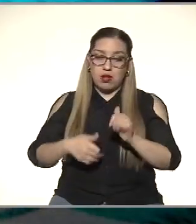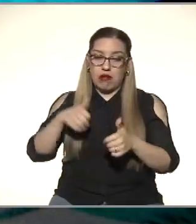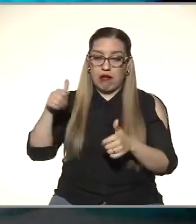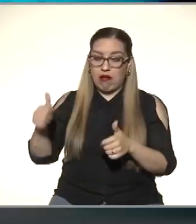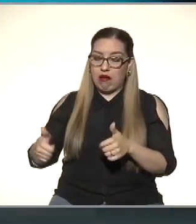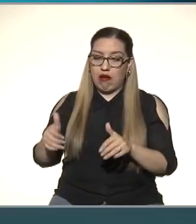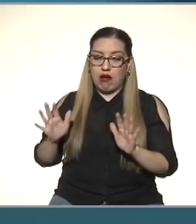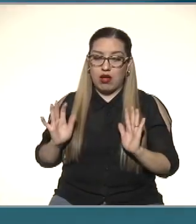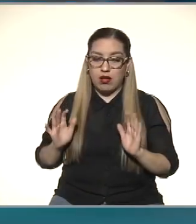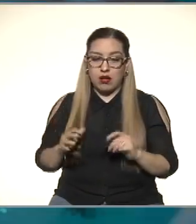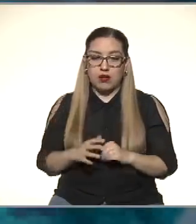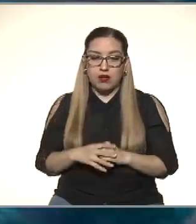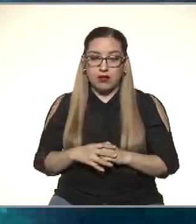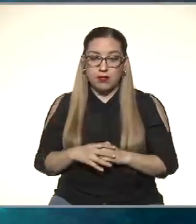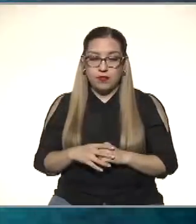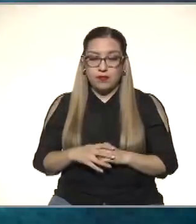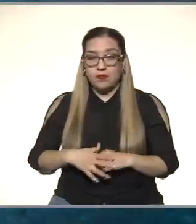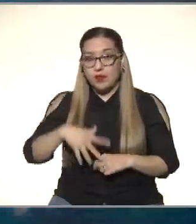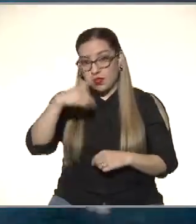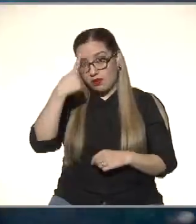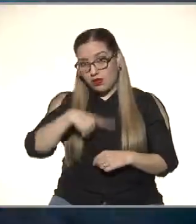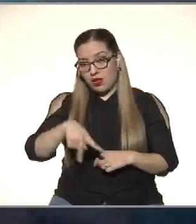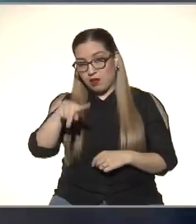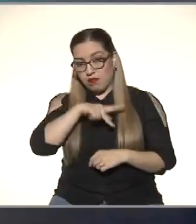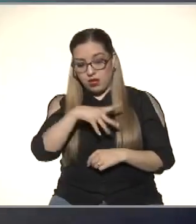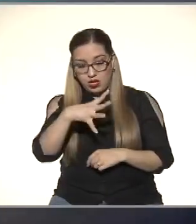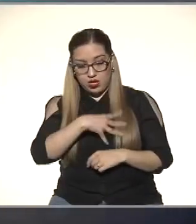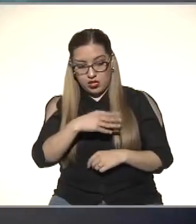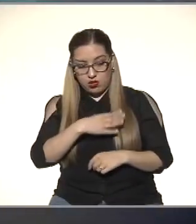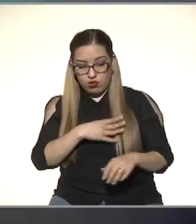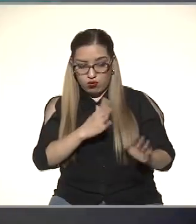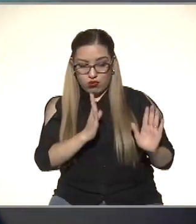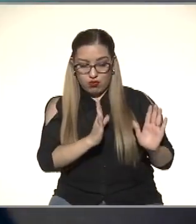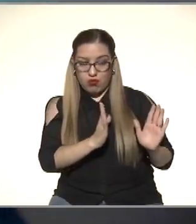que también él pues estuviera pues bien, ¿no?